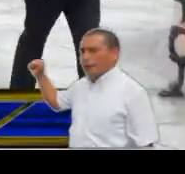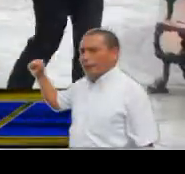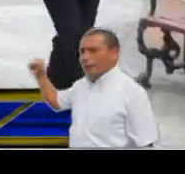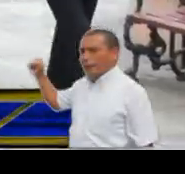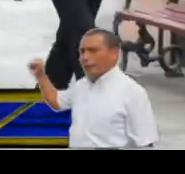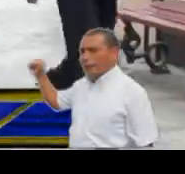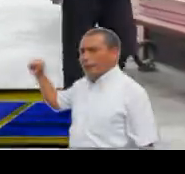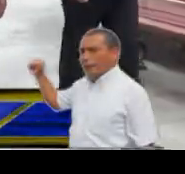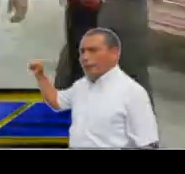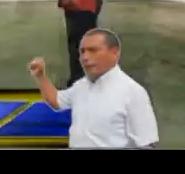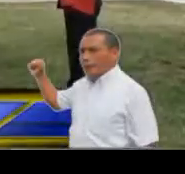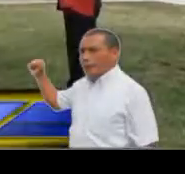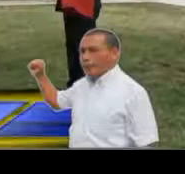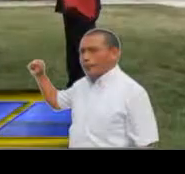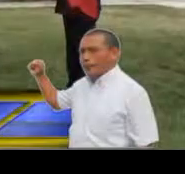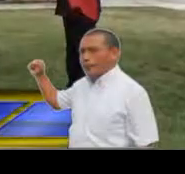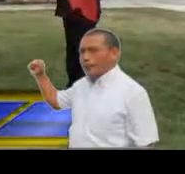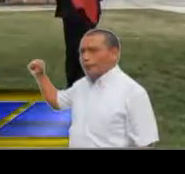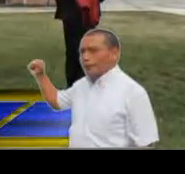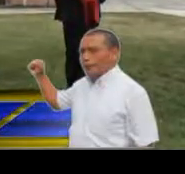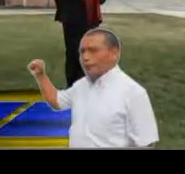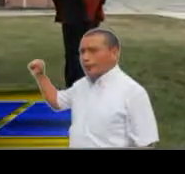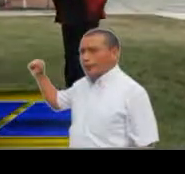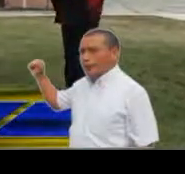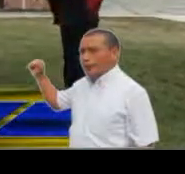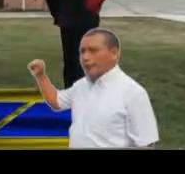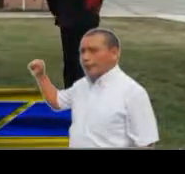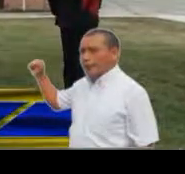de la Biblioteca Escolar y el Día del Libro.